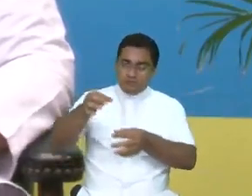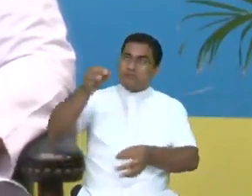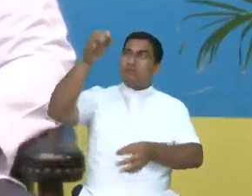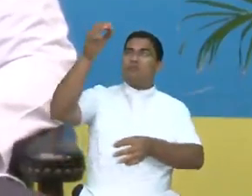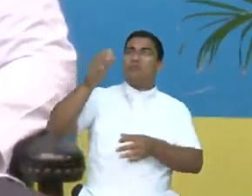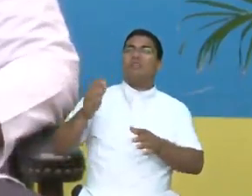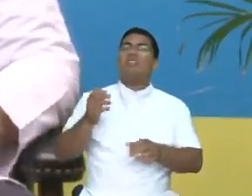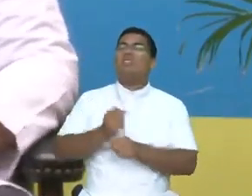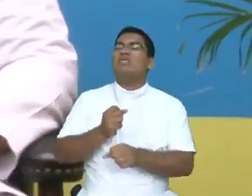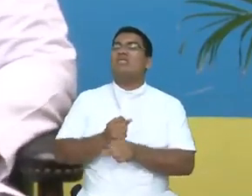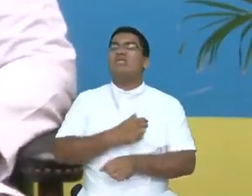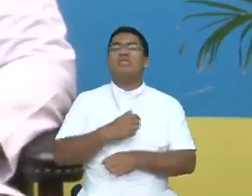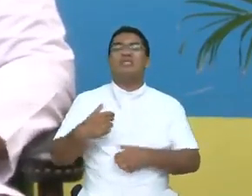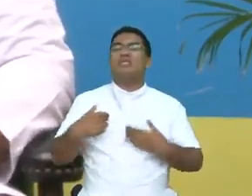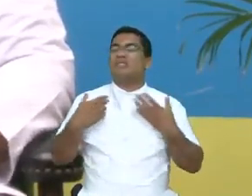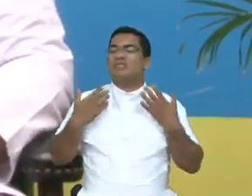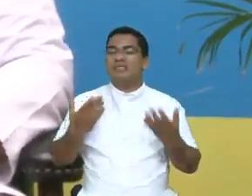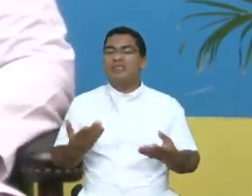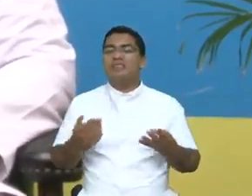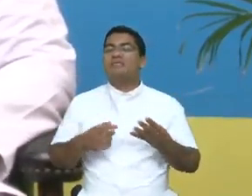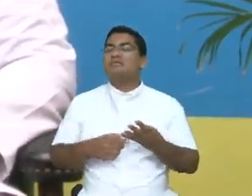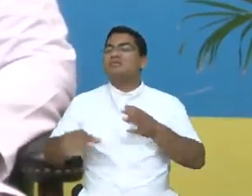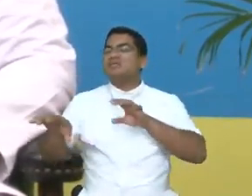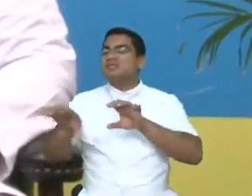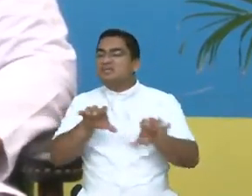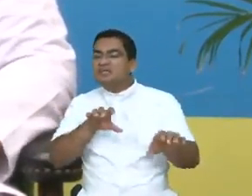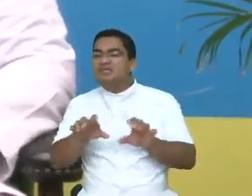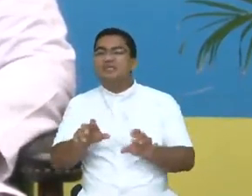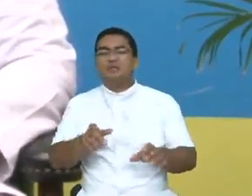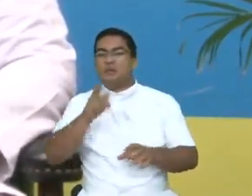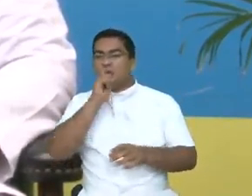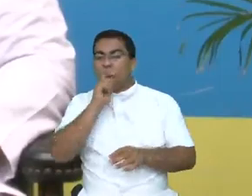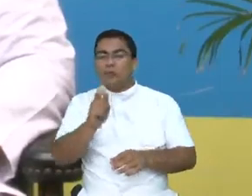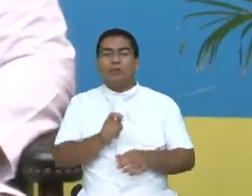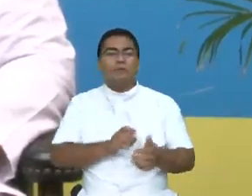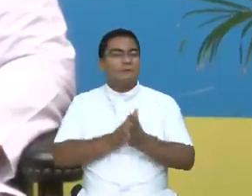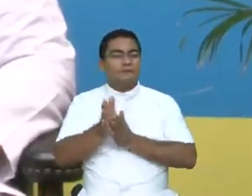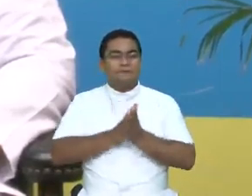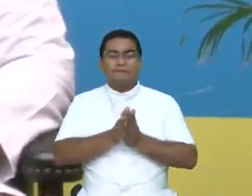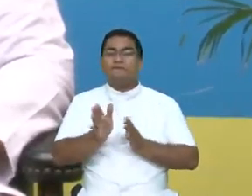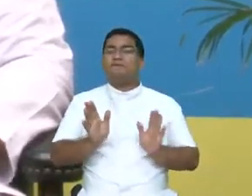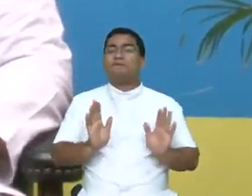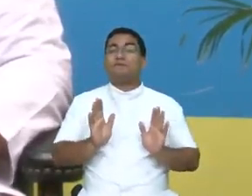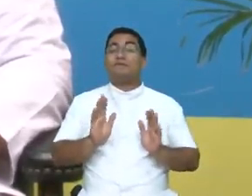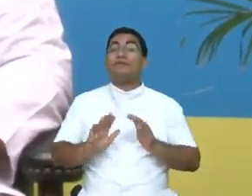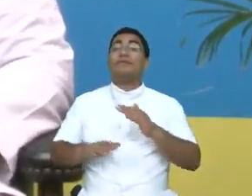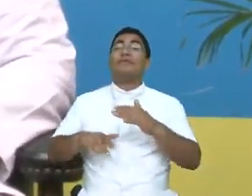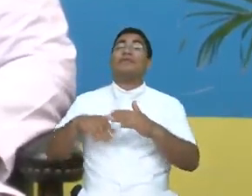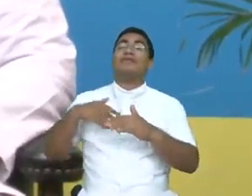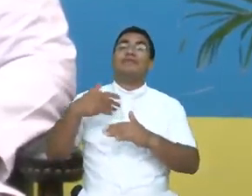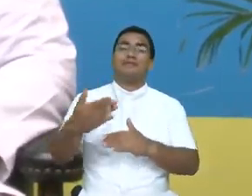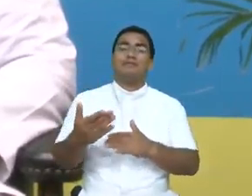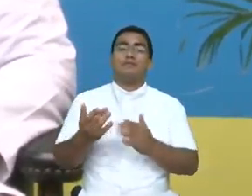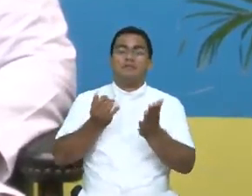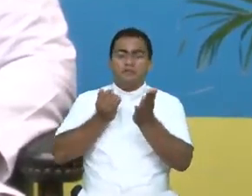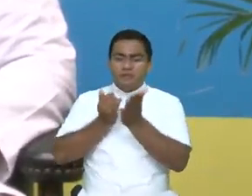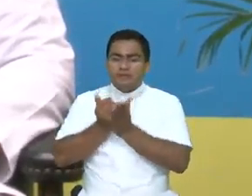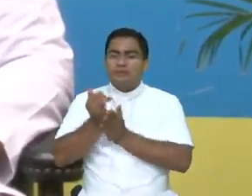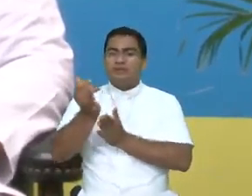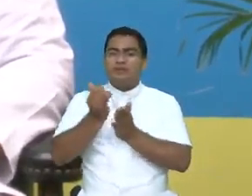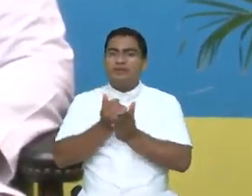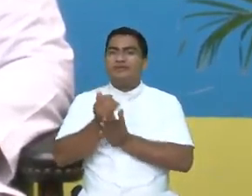en qué trabaja, a qué se dedica, cuál es su actividad más frecuente. Luego se investiga con